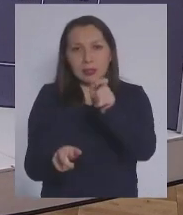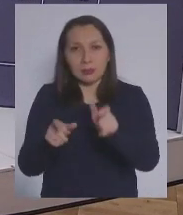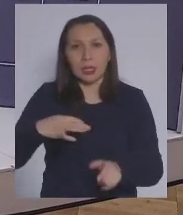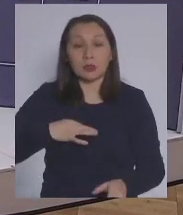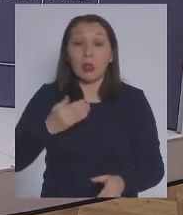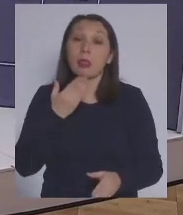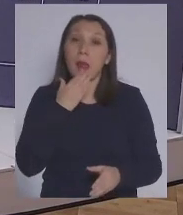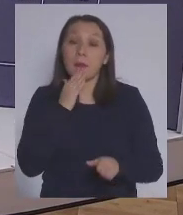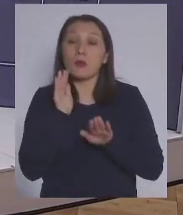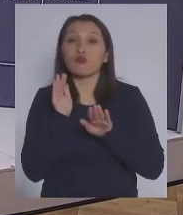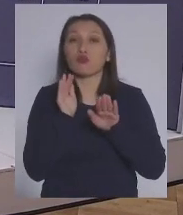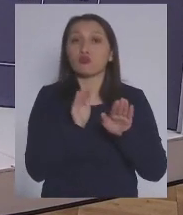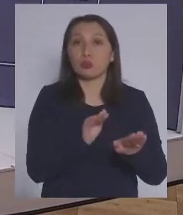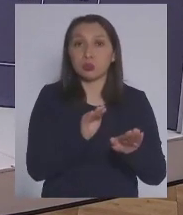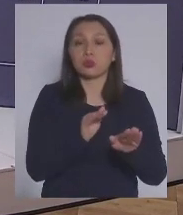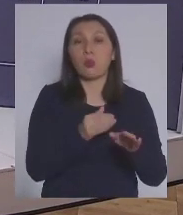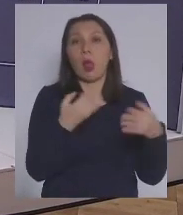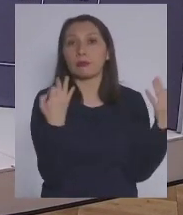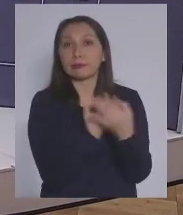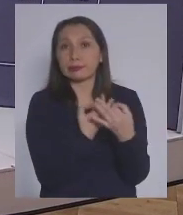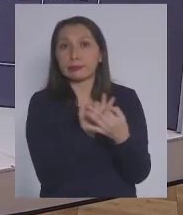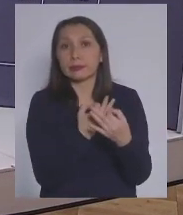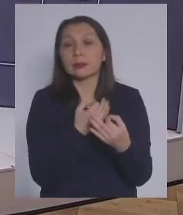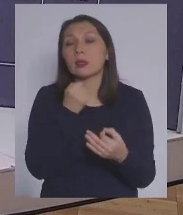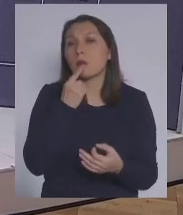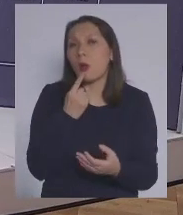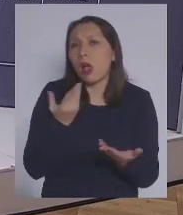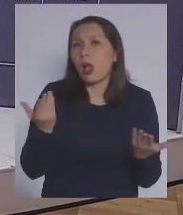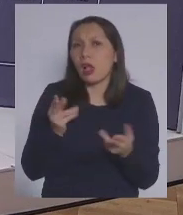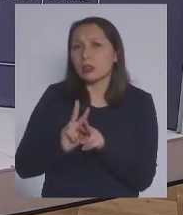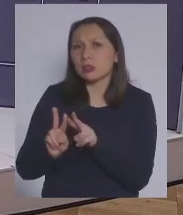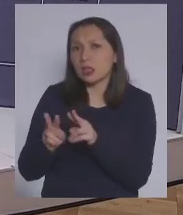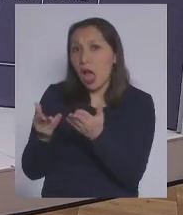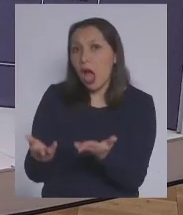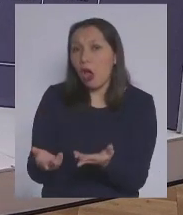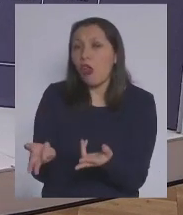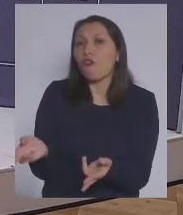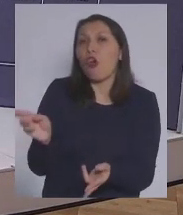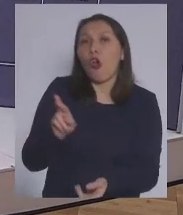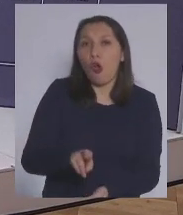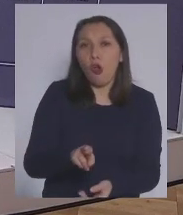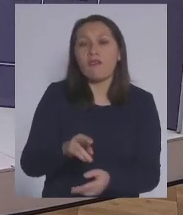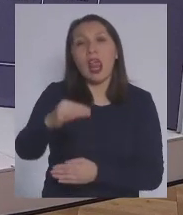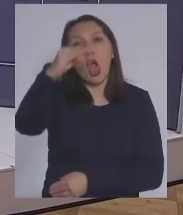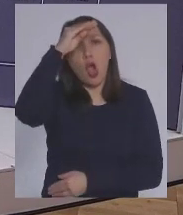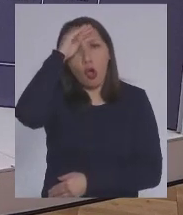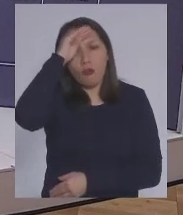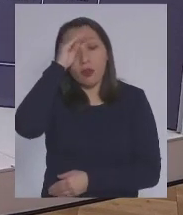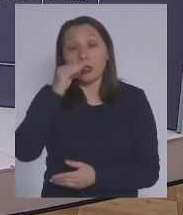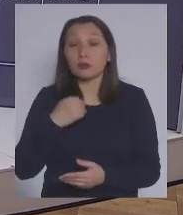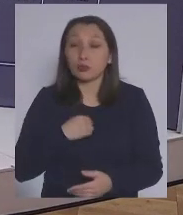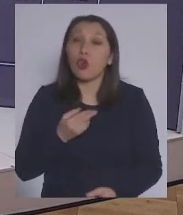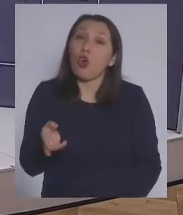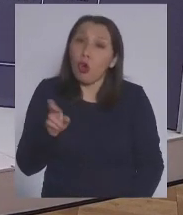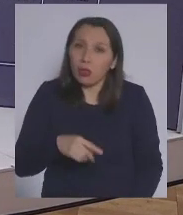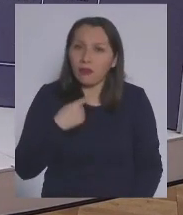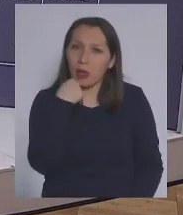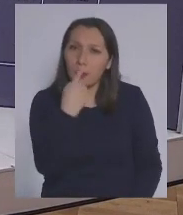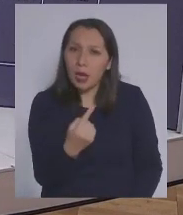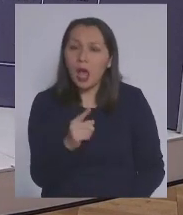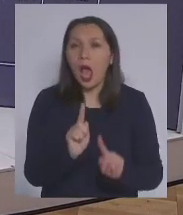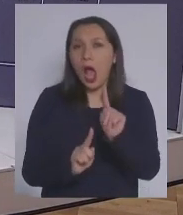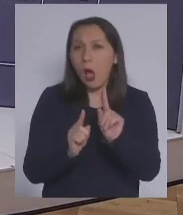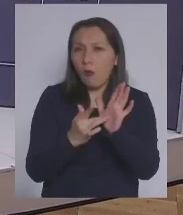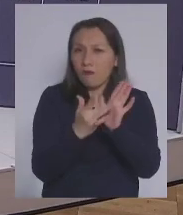adherencia también a las recomendaciones que se está haciendo actualmente para recuperar esas confianza si le vuelvo a preguntar si es que hay